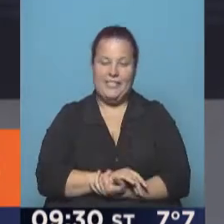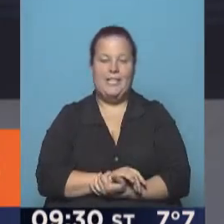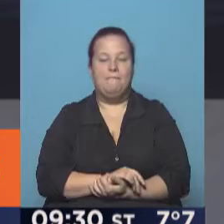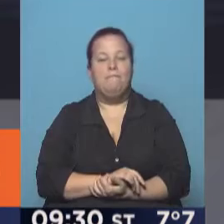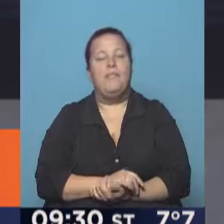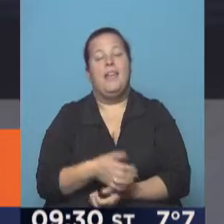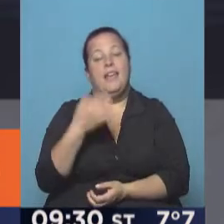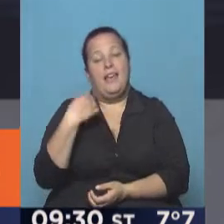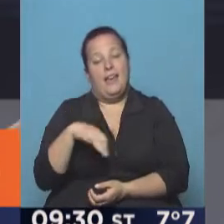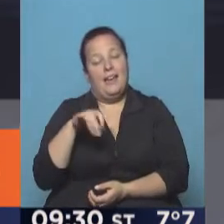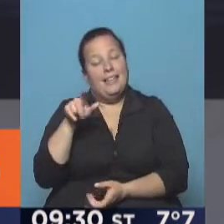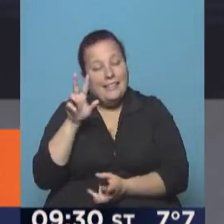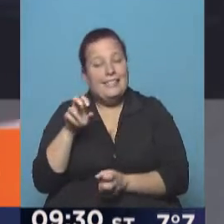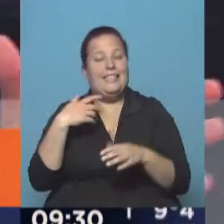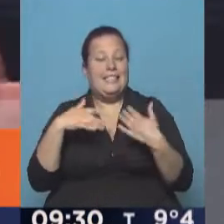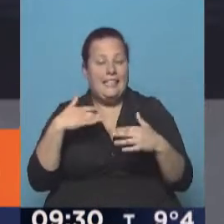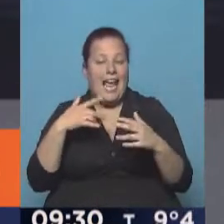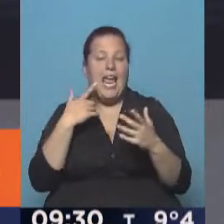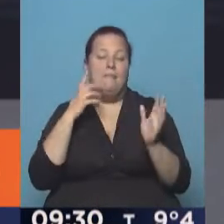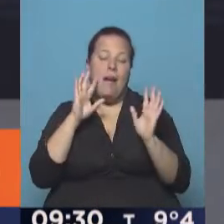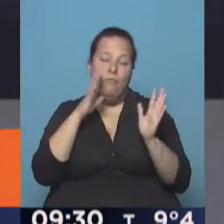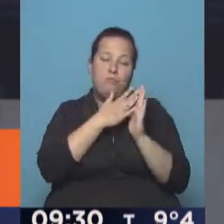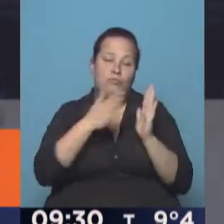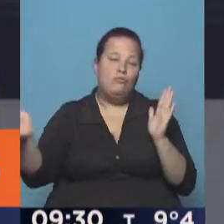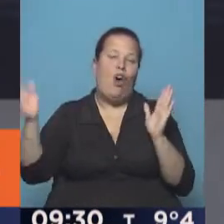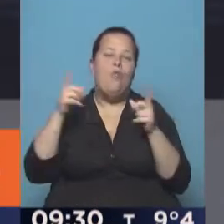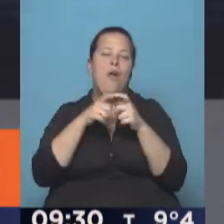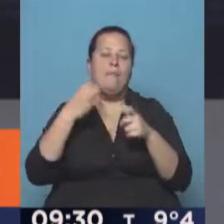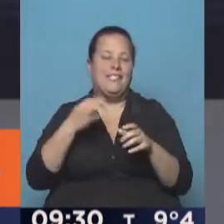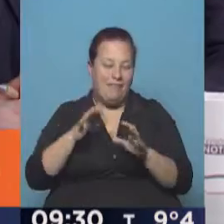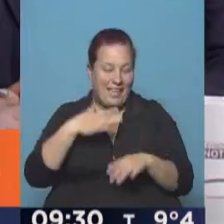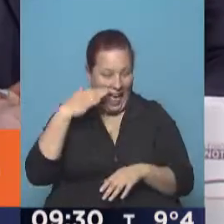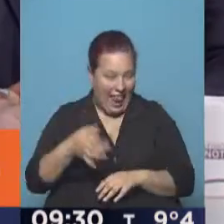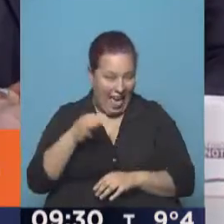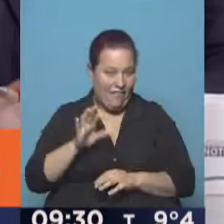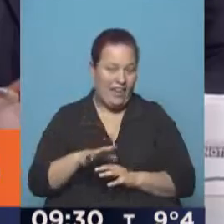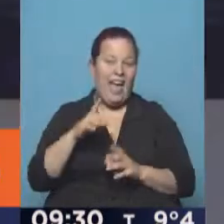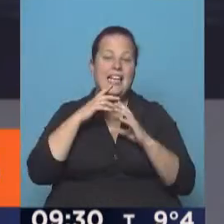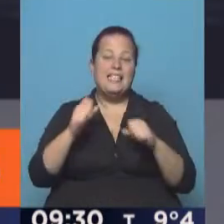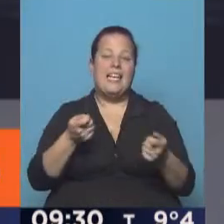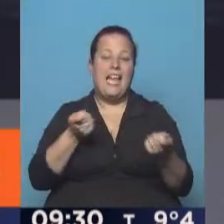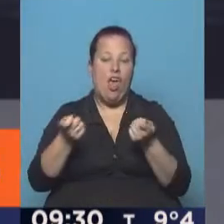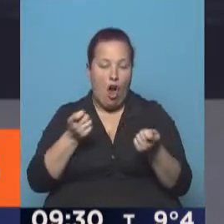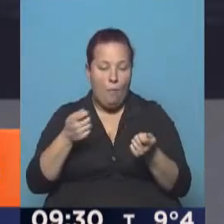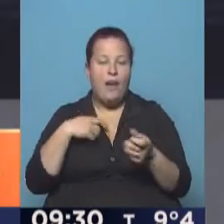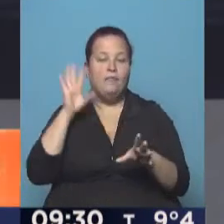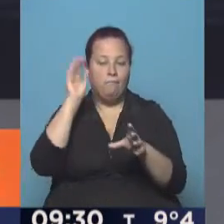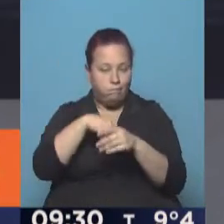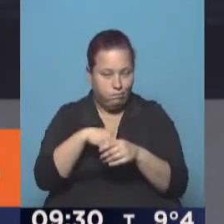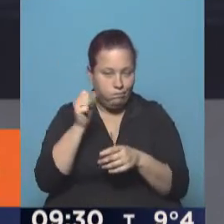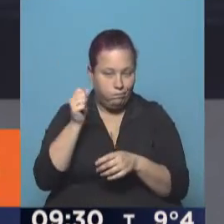y es un tema realmente para hacer, si quieren, todo un programa en especial. Sí, la realidad es que desde la Secretaría de Comercio hemos